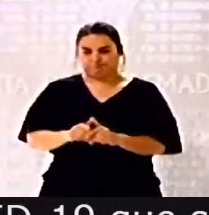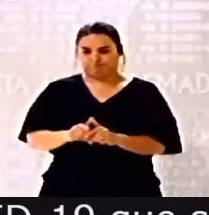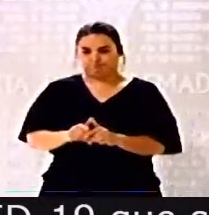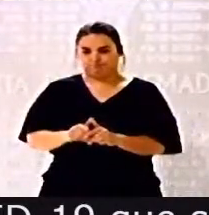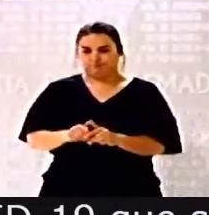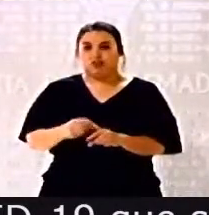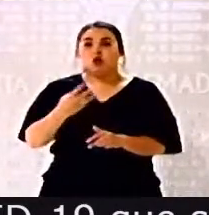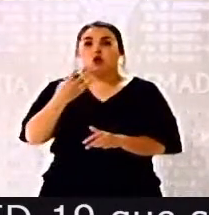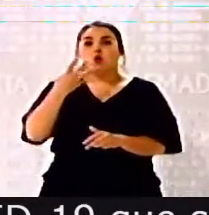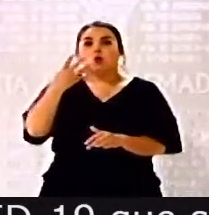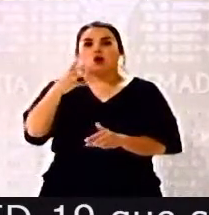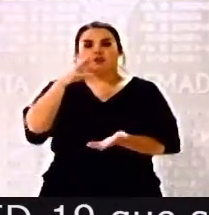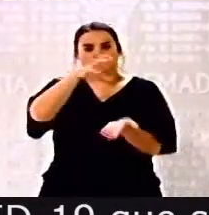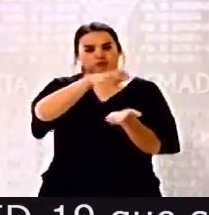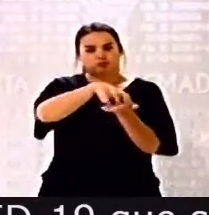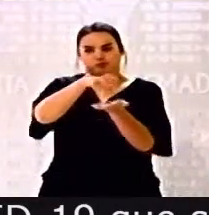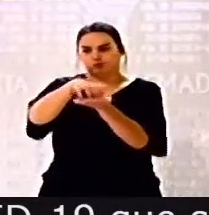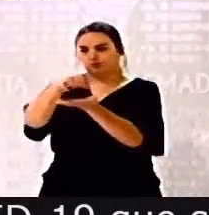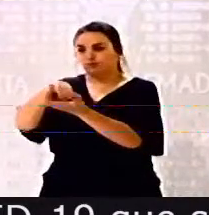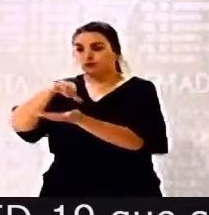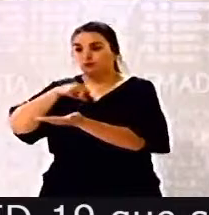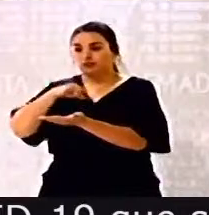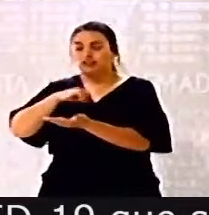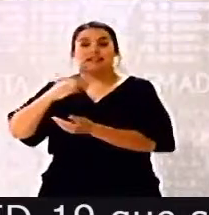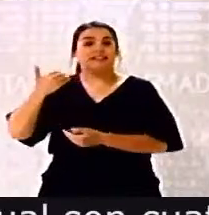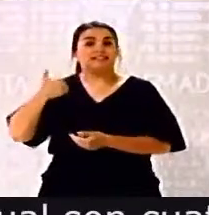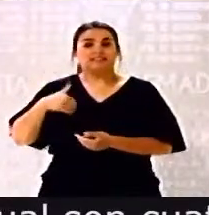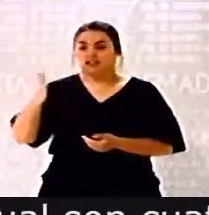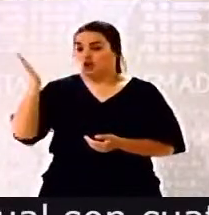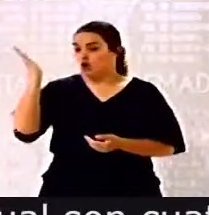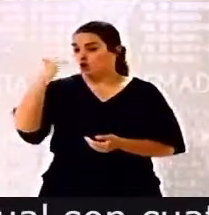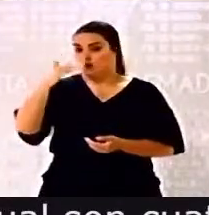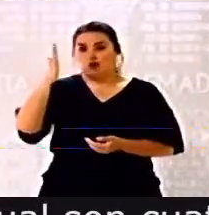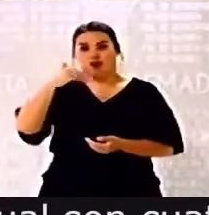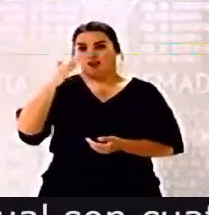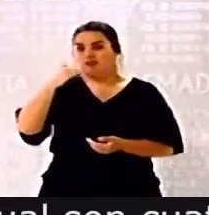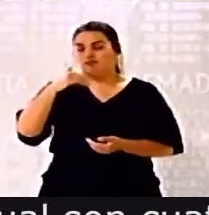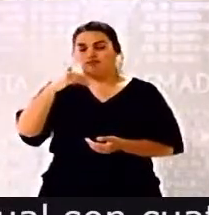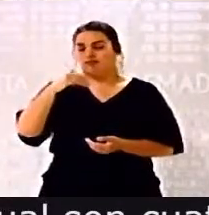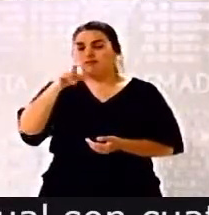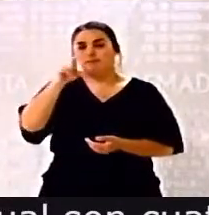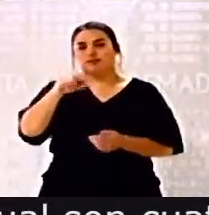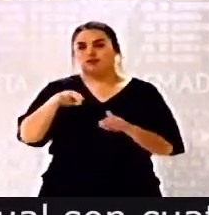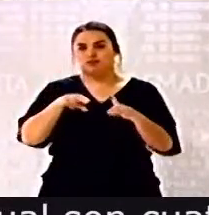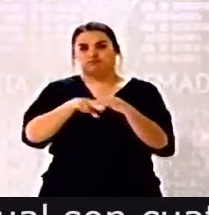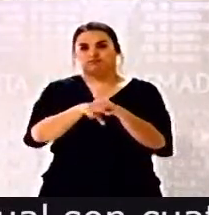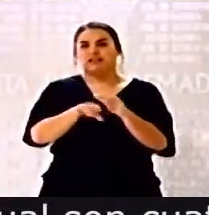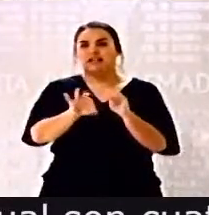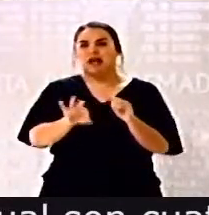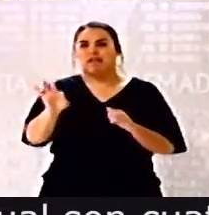4 los complejos hospitalarios en los que ya no hay ningún ingresado.